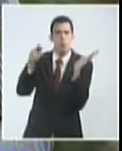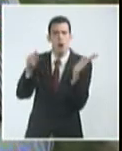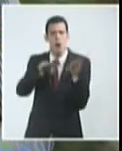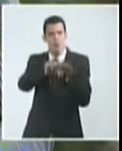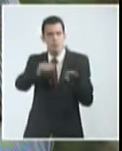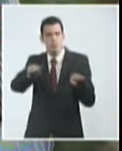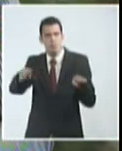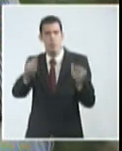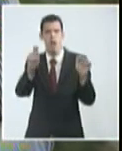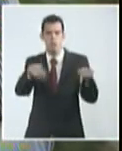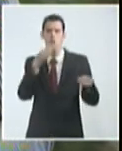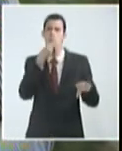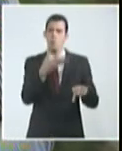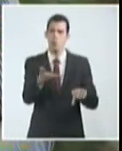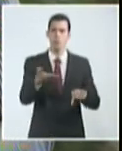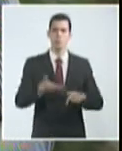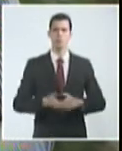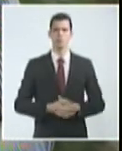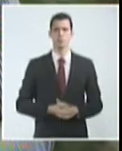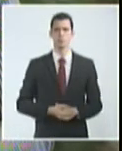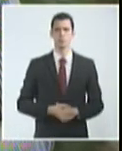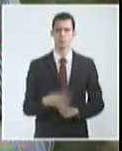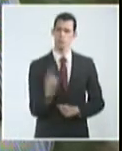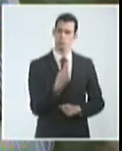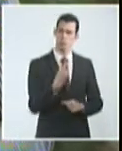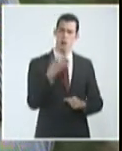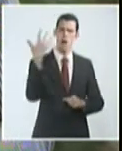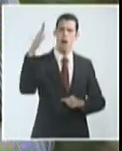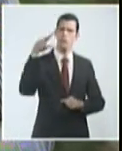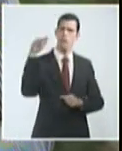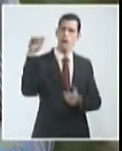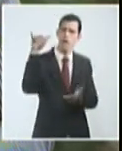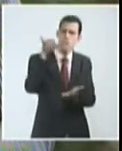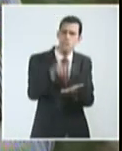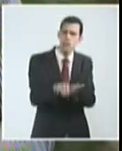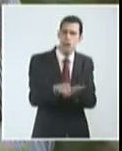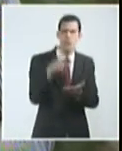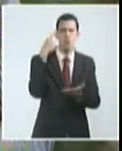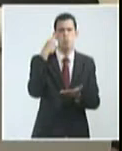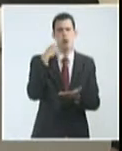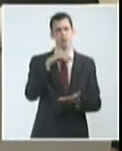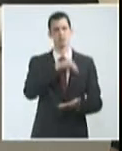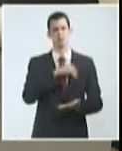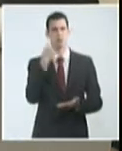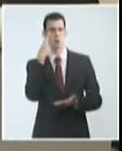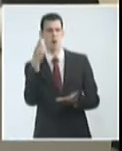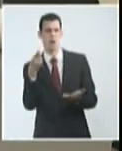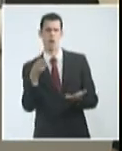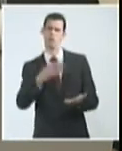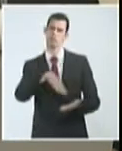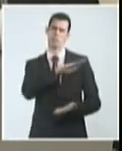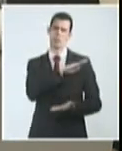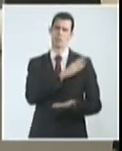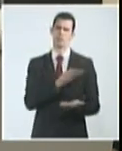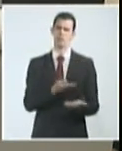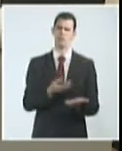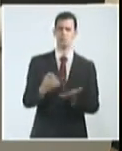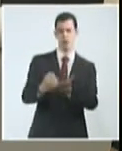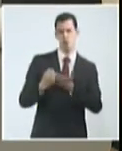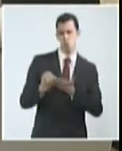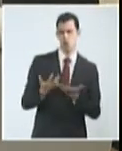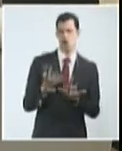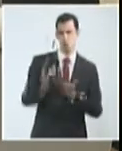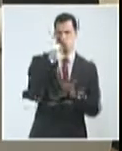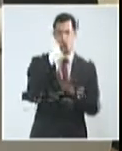nos da de que los turistas que arriban a Cuba encontrarán un país en paz, un país solidario, una isla hermosa y